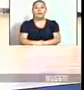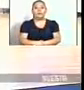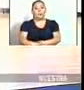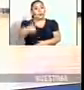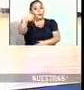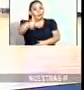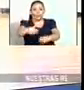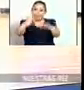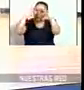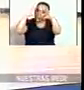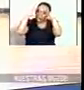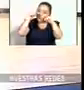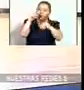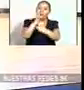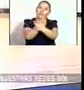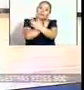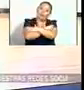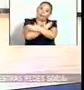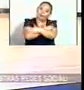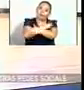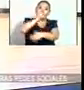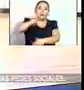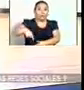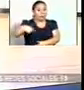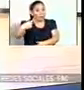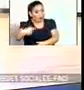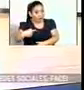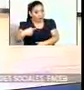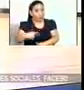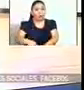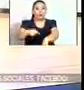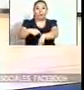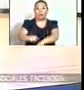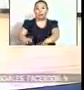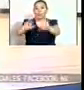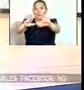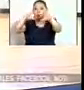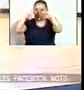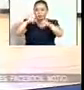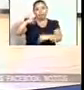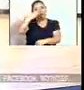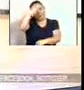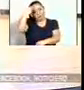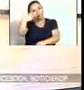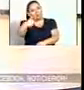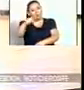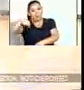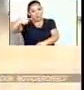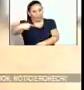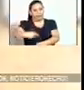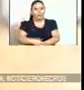Buenas noches, que descansen y mañana así es 8 de la noche. Así es, les esperamos mañana.